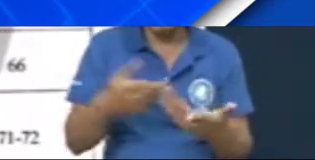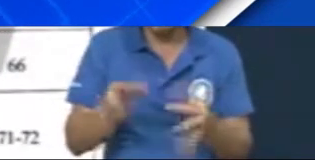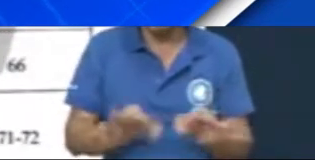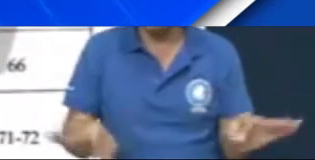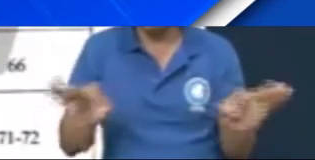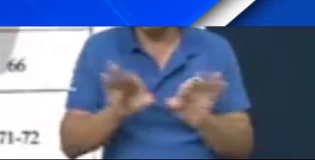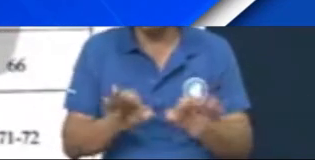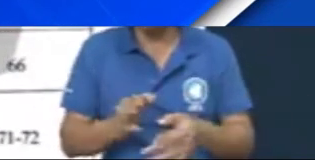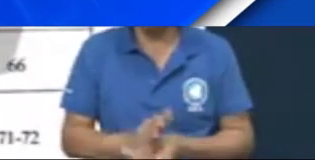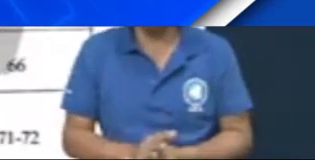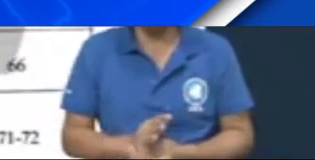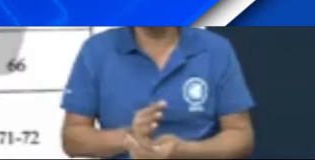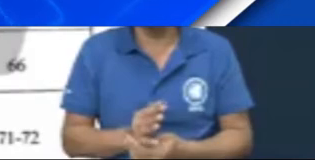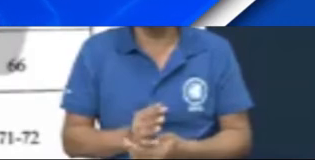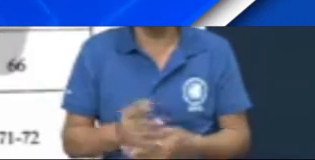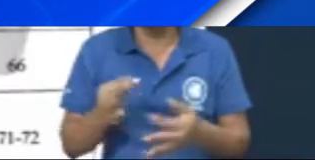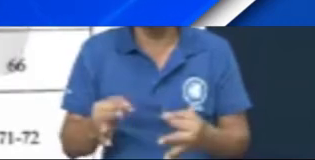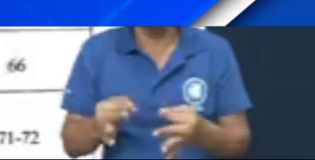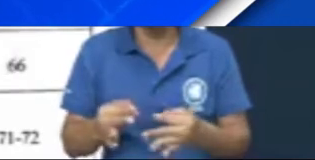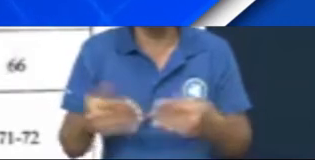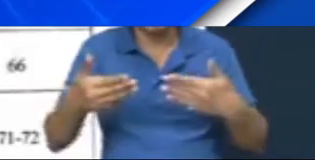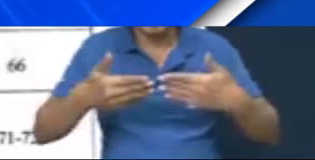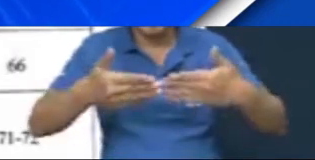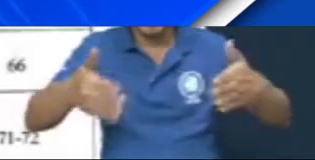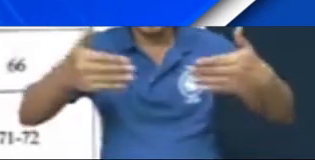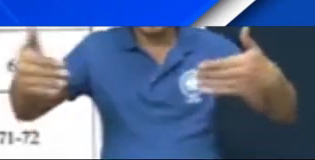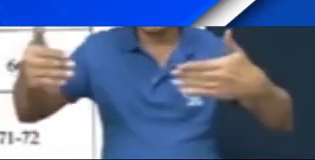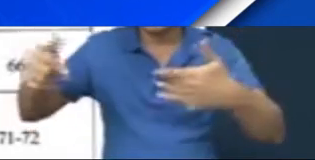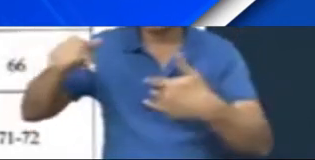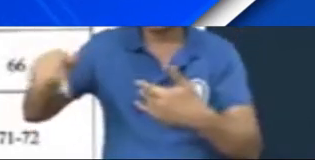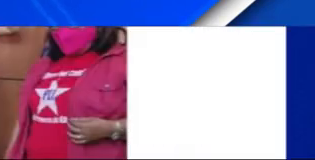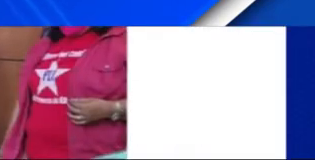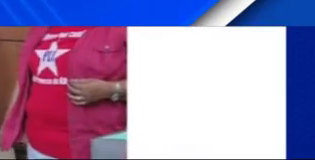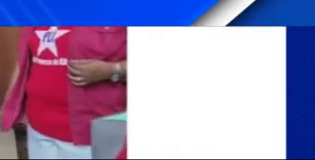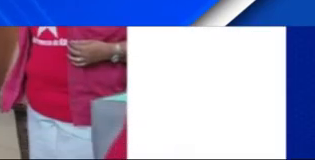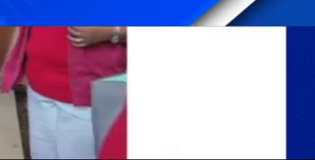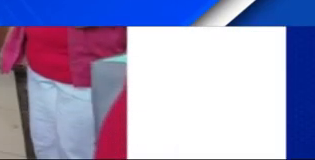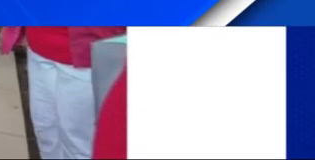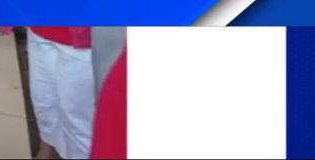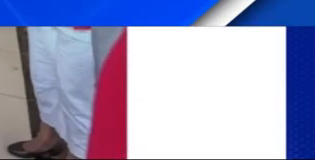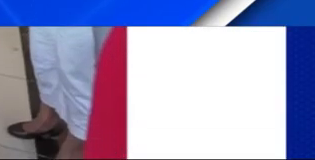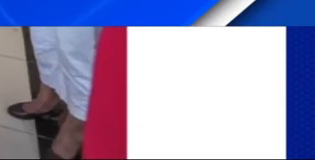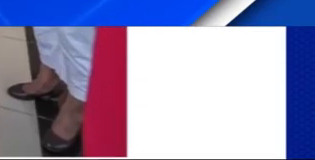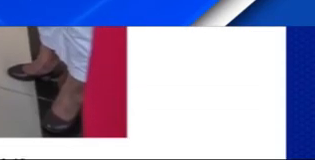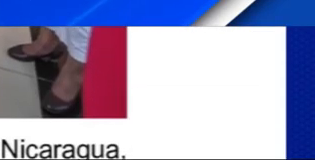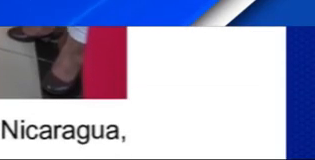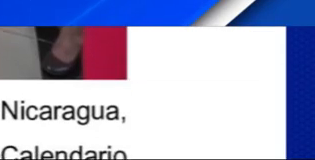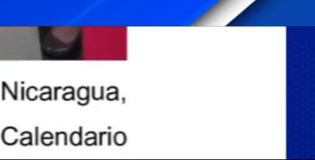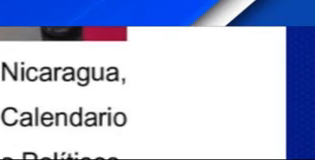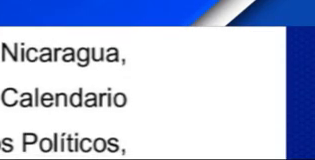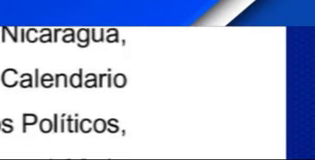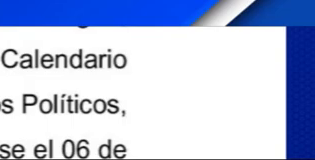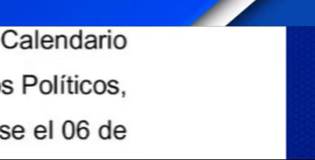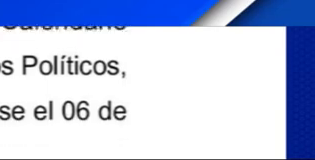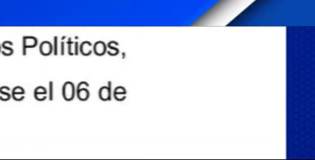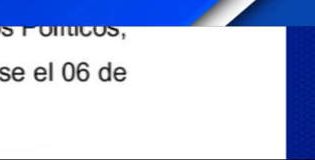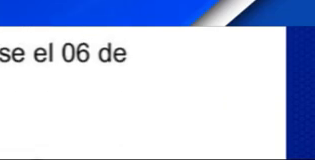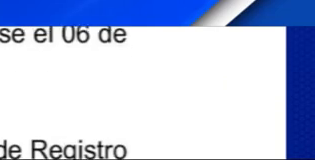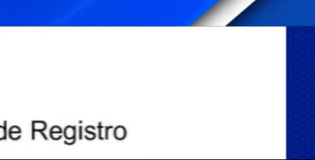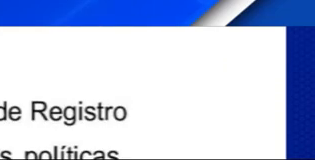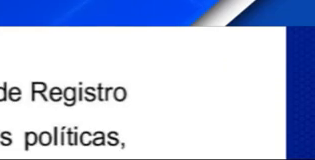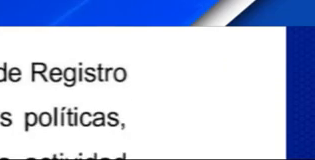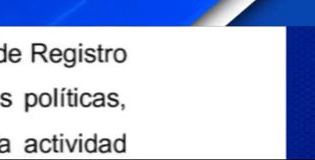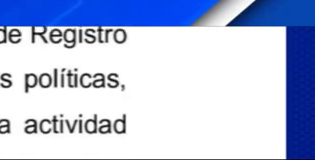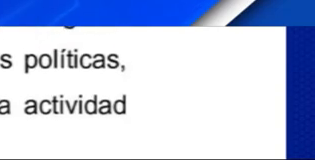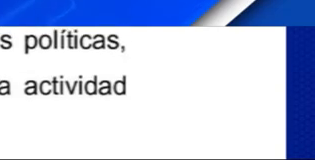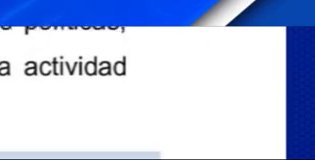nosotros le estamos aperturando la verificación ciudadana. Las elecciones municipales tienen previstas